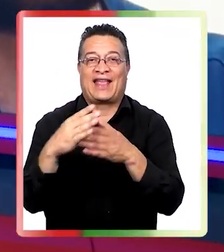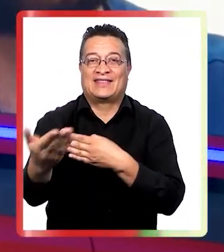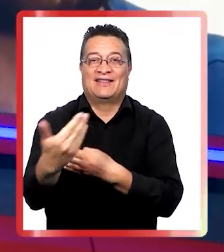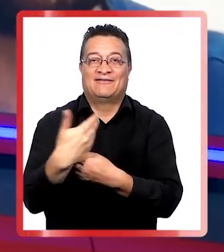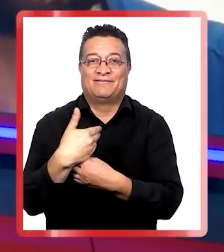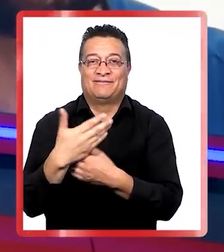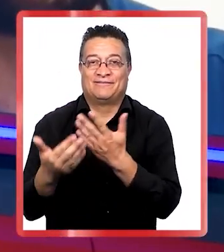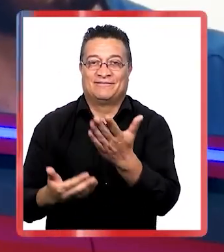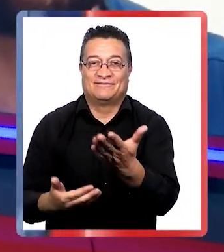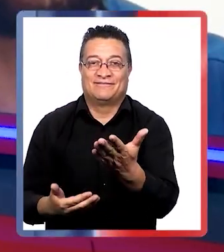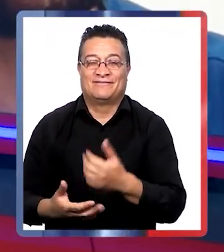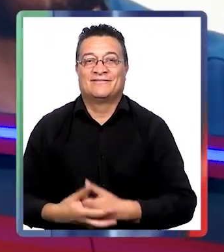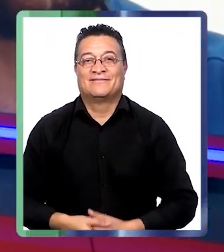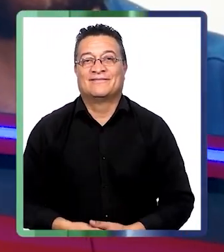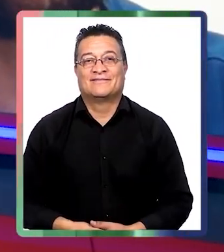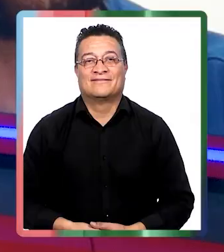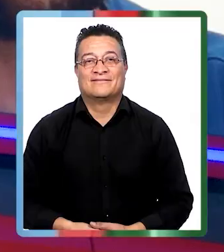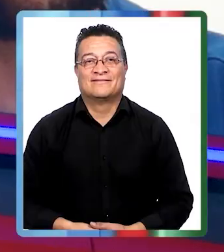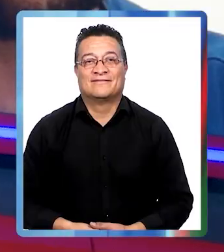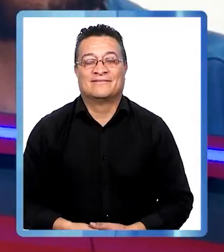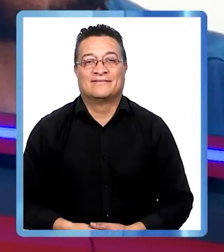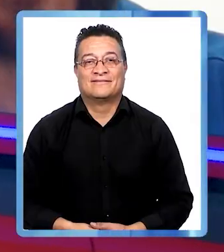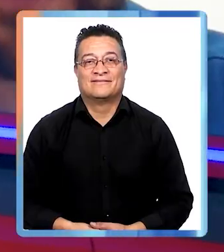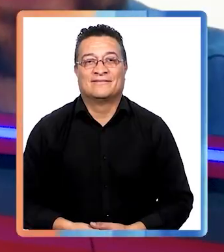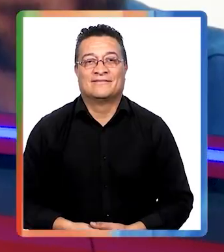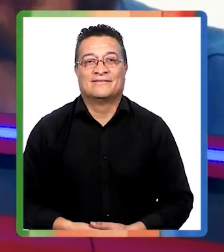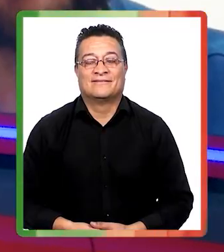gracias por acompañarnos.